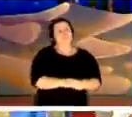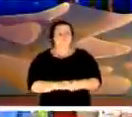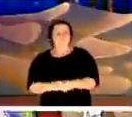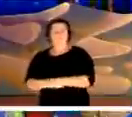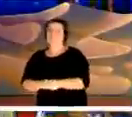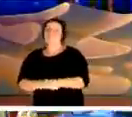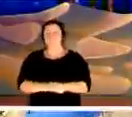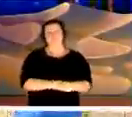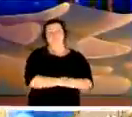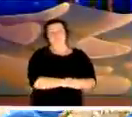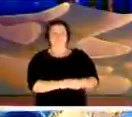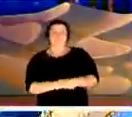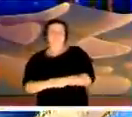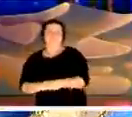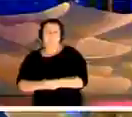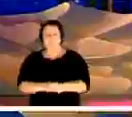finales con